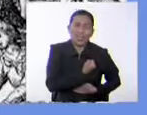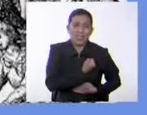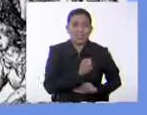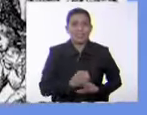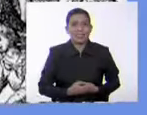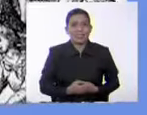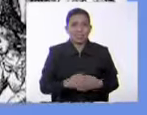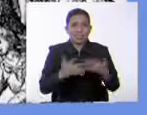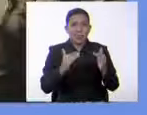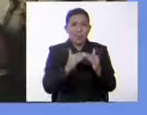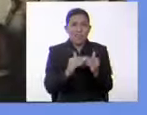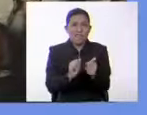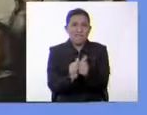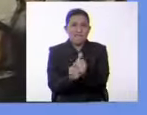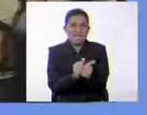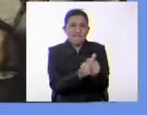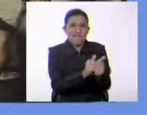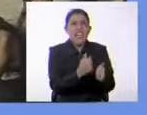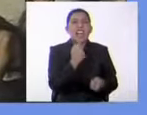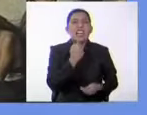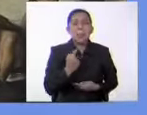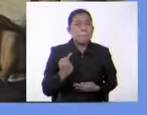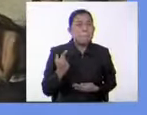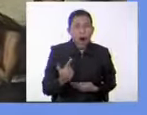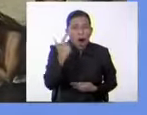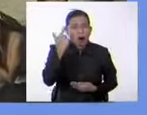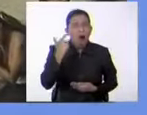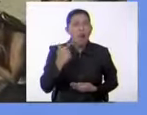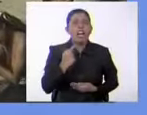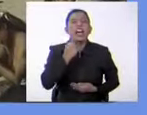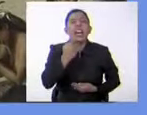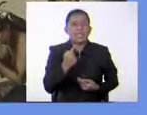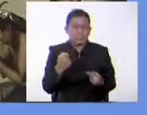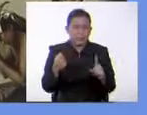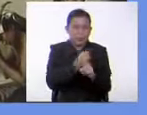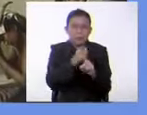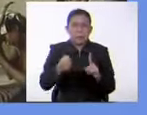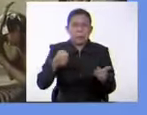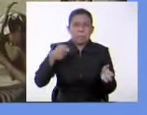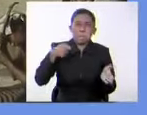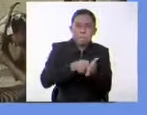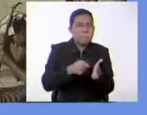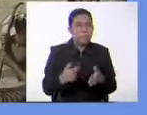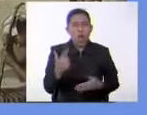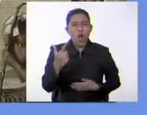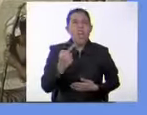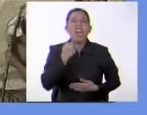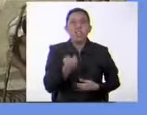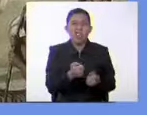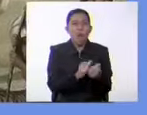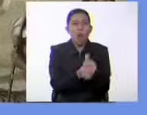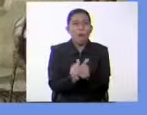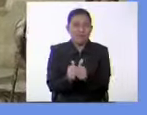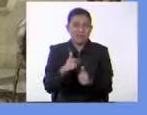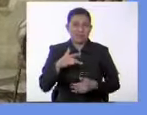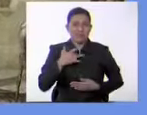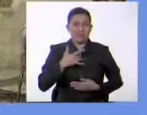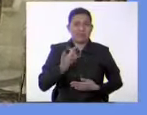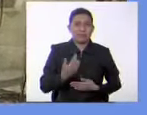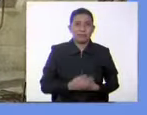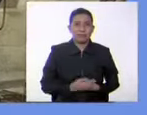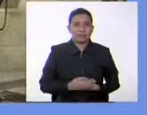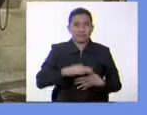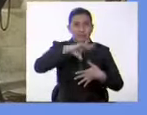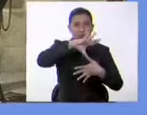una competencia de crueldad. ¿A quién asesinaba con una mayor despiadada? Así es. Exacto. Entonces, ¿qué